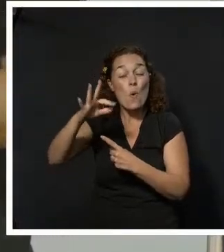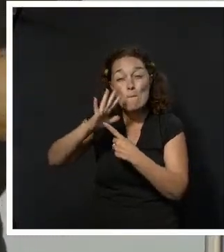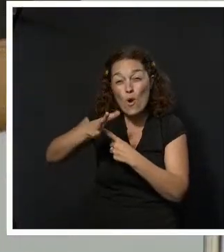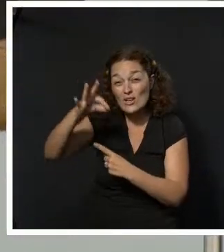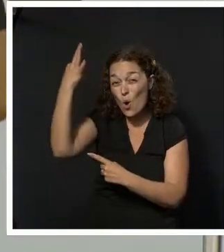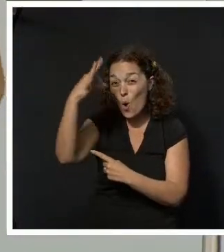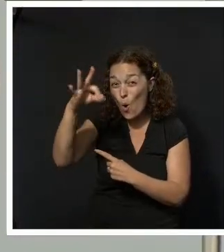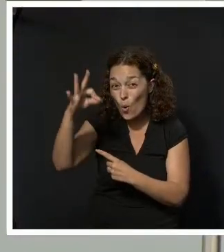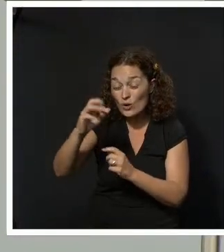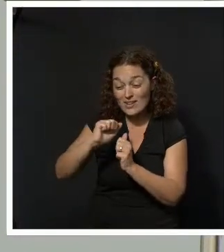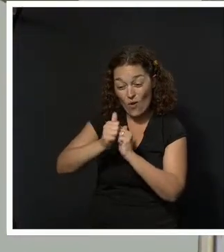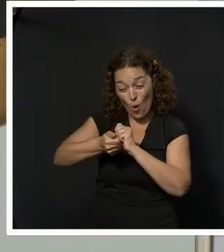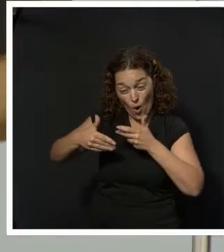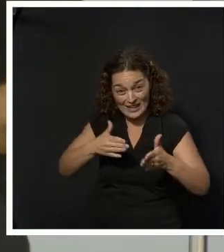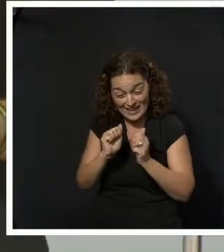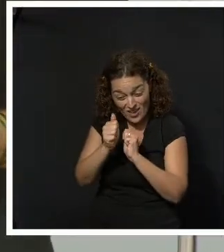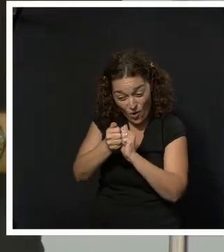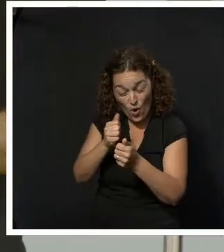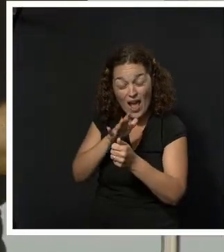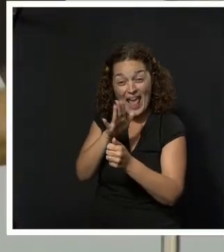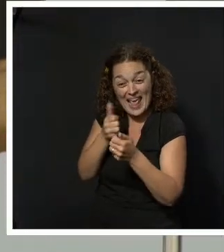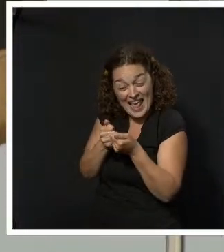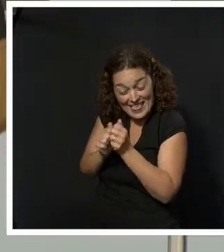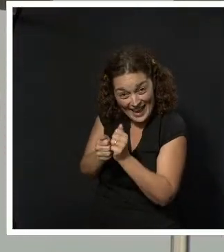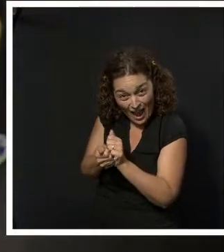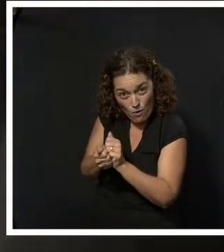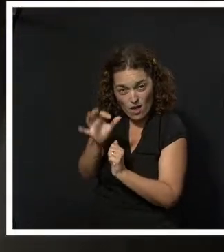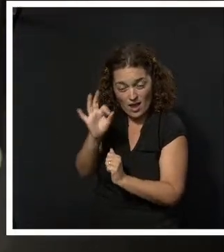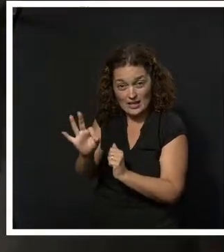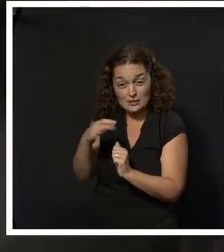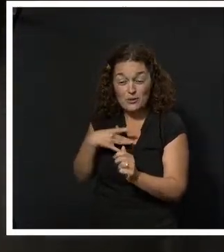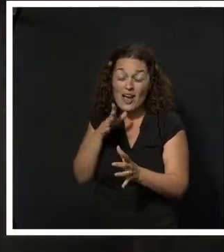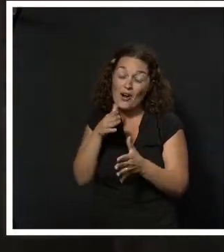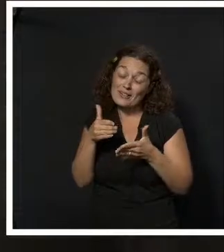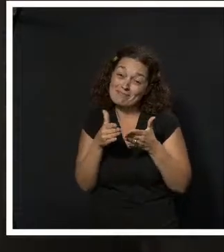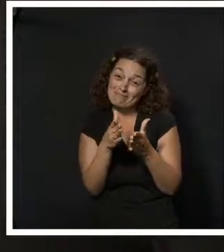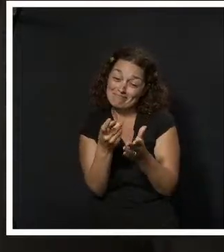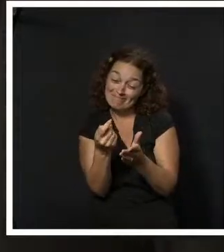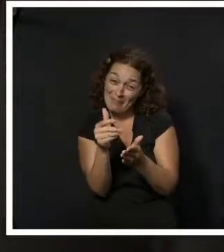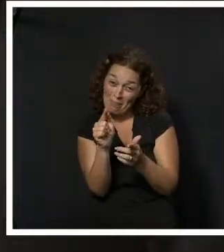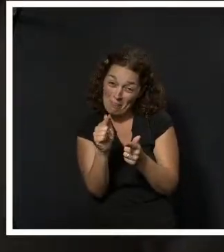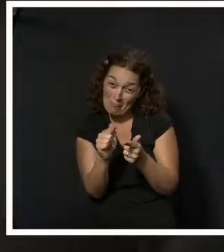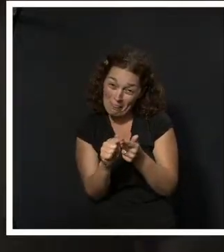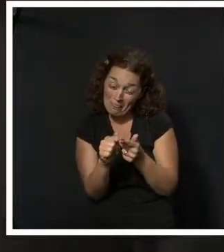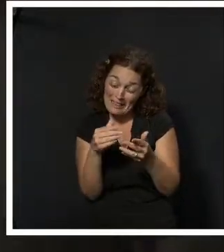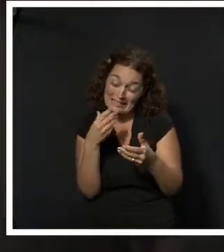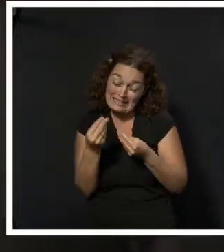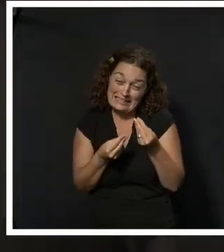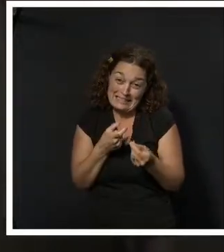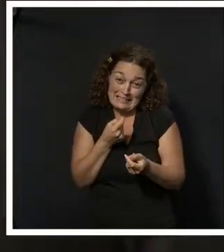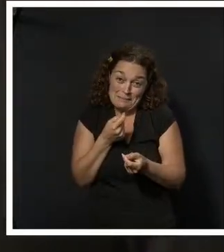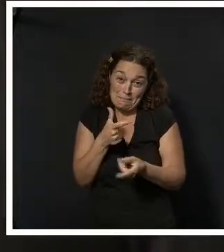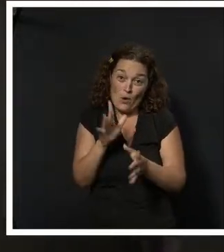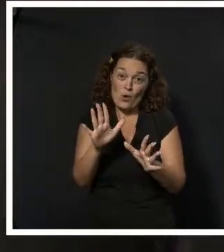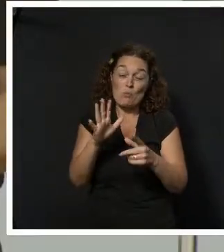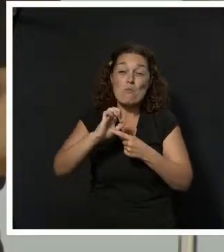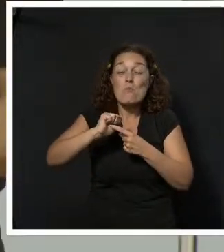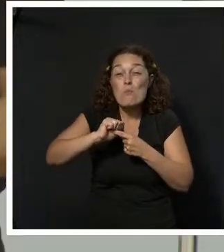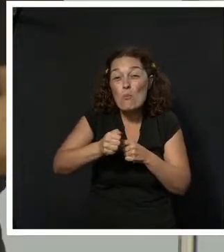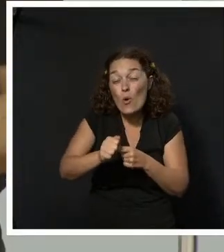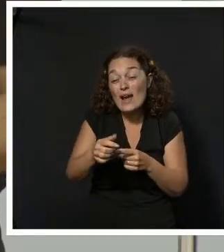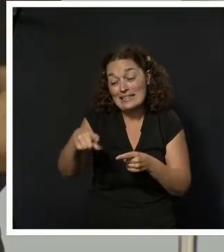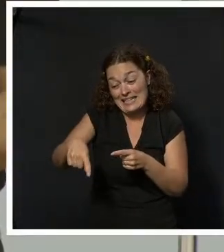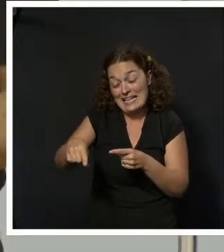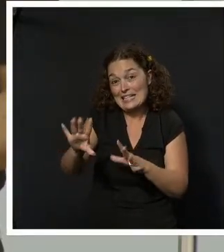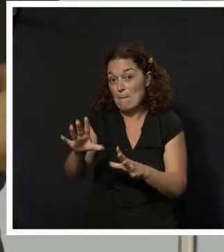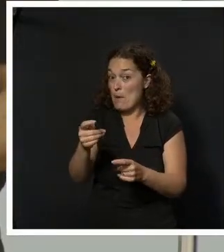con fuerza hidráulica real efecto como hay tampoco últimamente poco pueden hacer Moreno